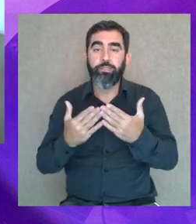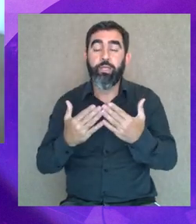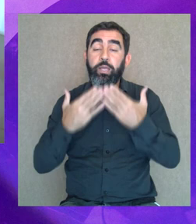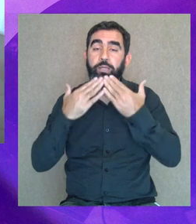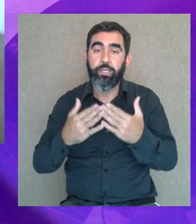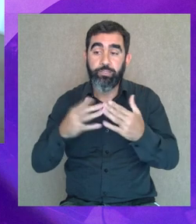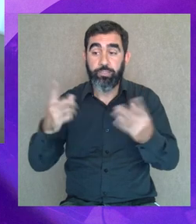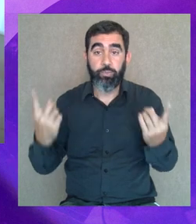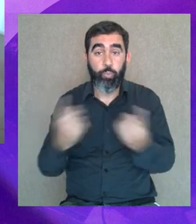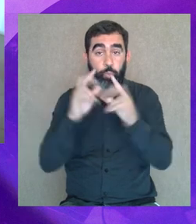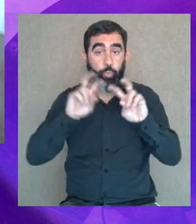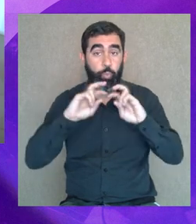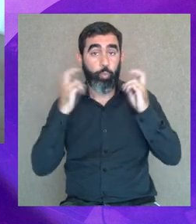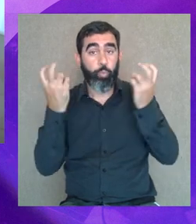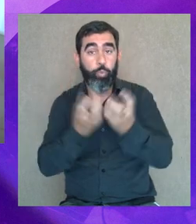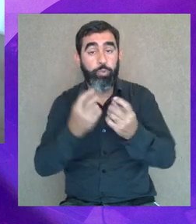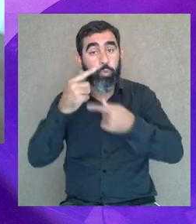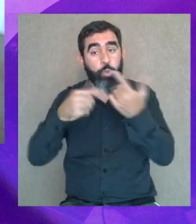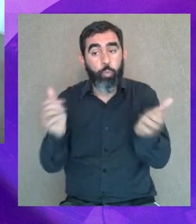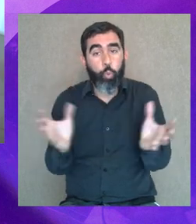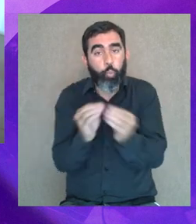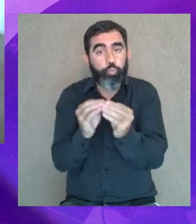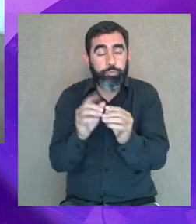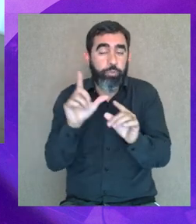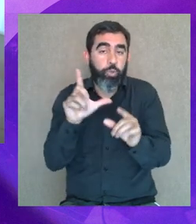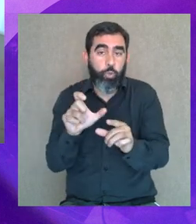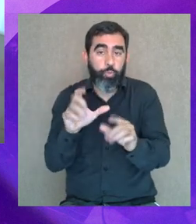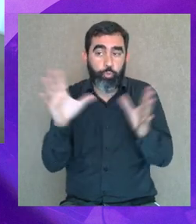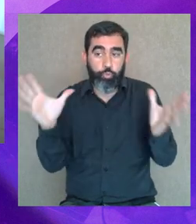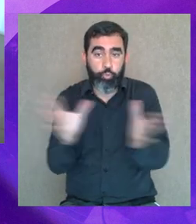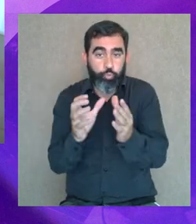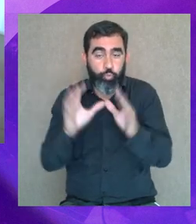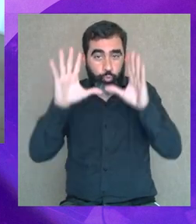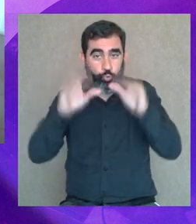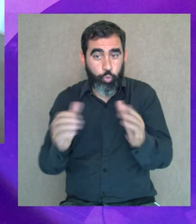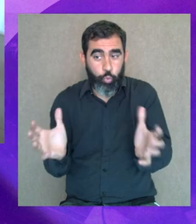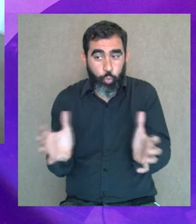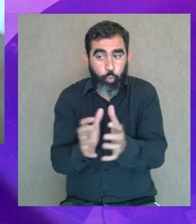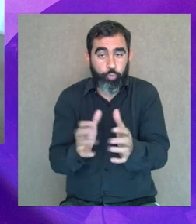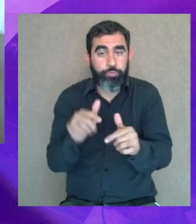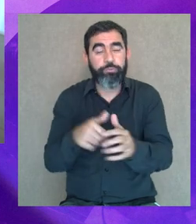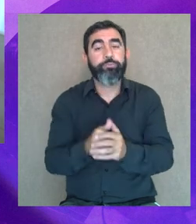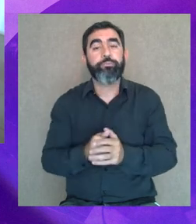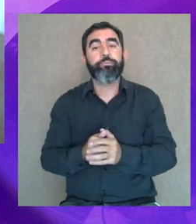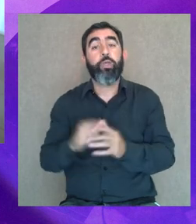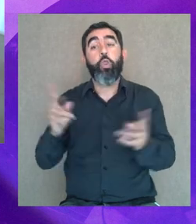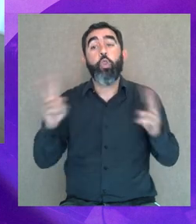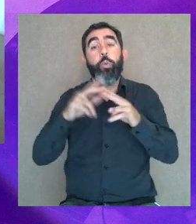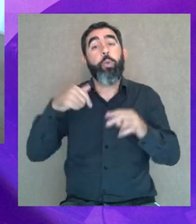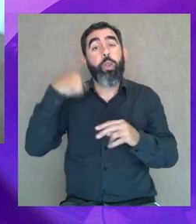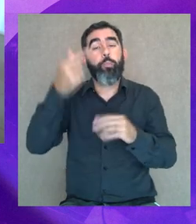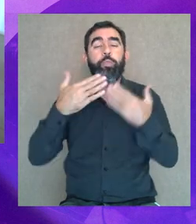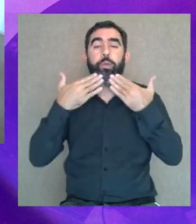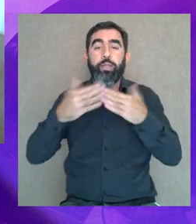muchísimas gracias por este encuentro y seguimos juntas y juntos y finalmente hasta la